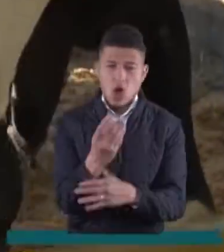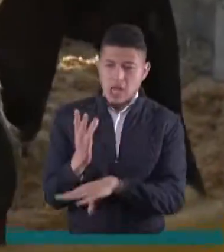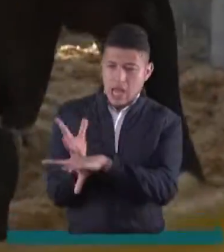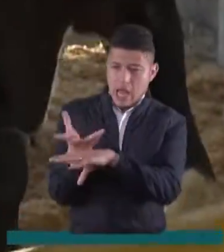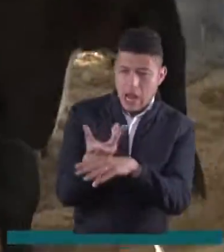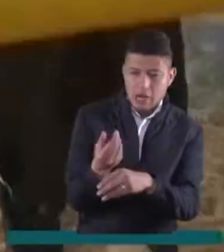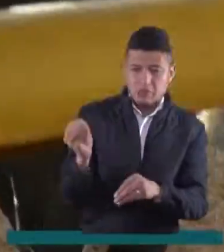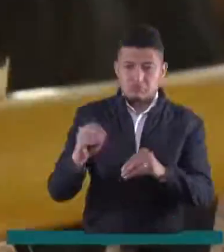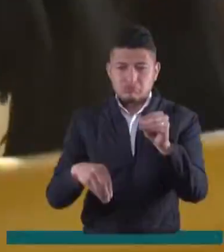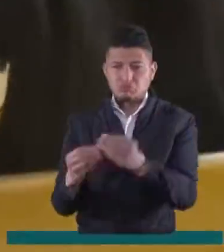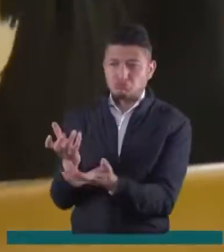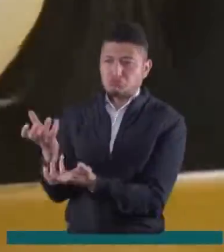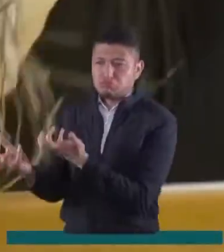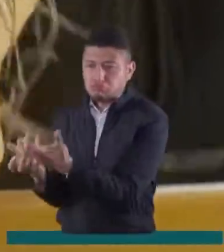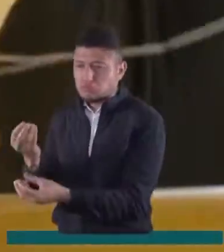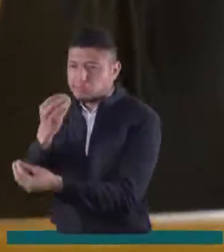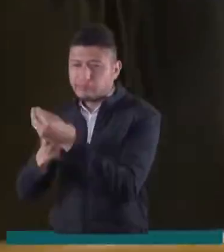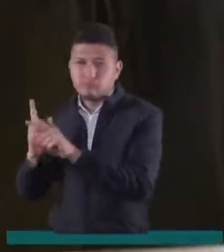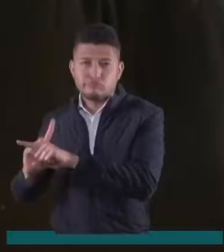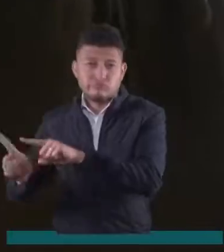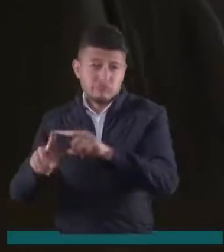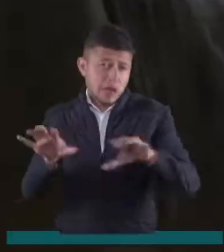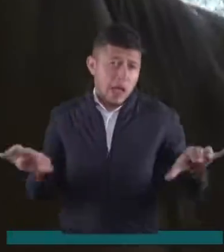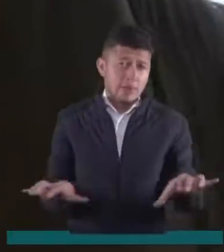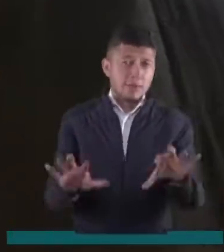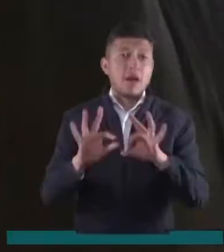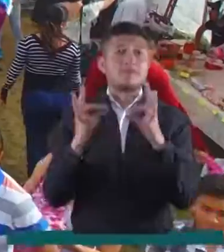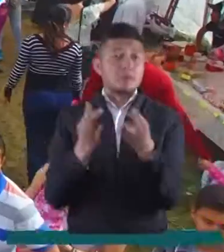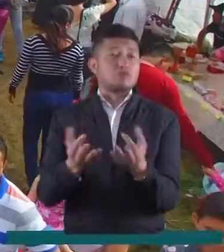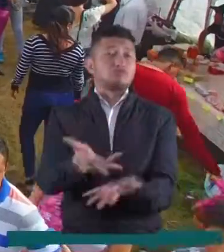artesanías, gastronomía y muchas actividades para hacer en familia.